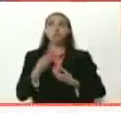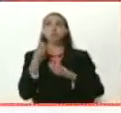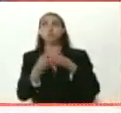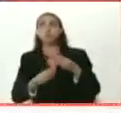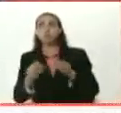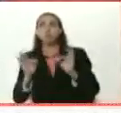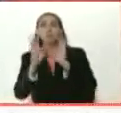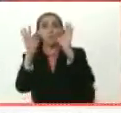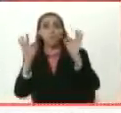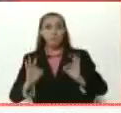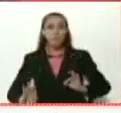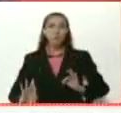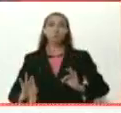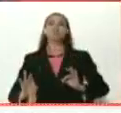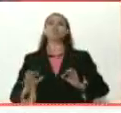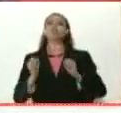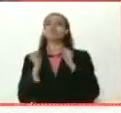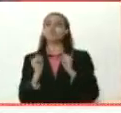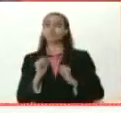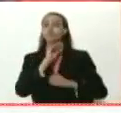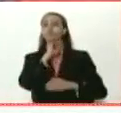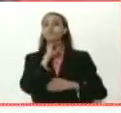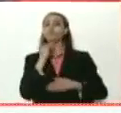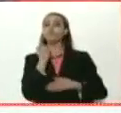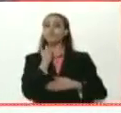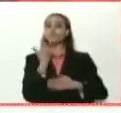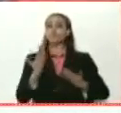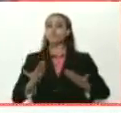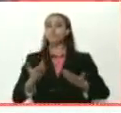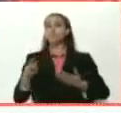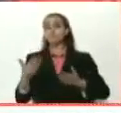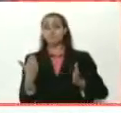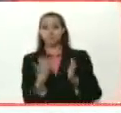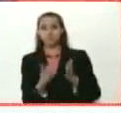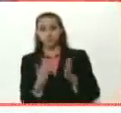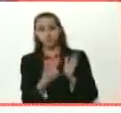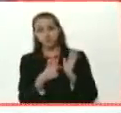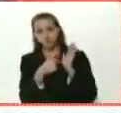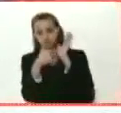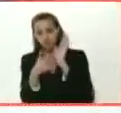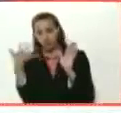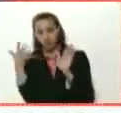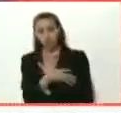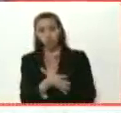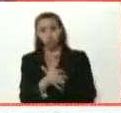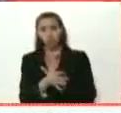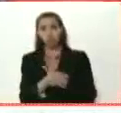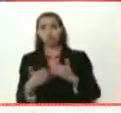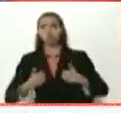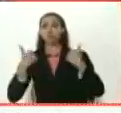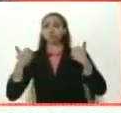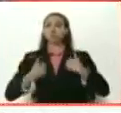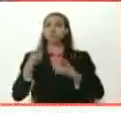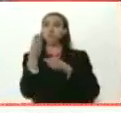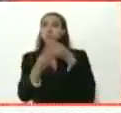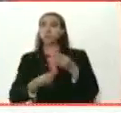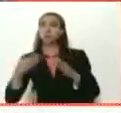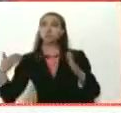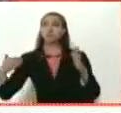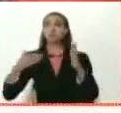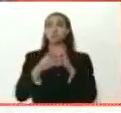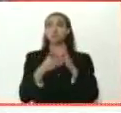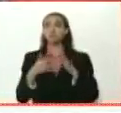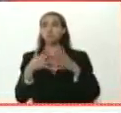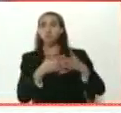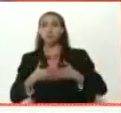condiciones casi graves, ellas serán las testimonios de esas lesiones que producen las medidas coercitivas unilaterales,